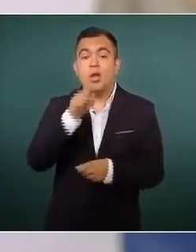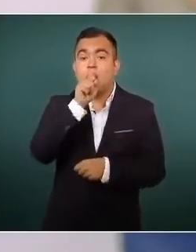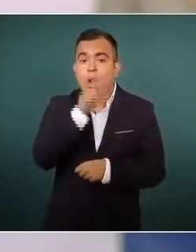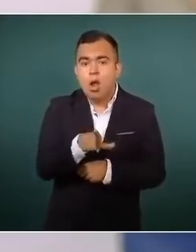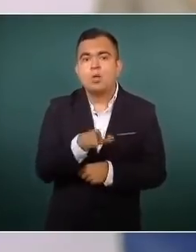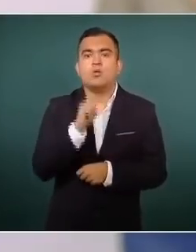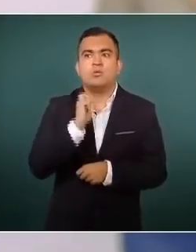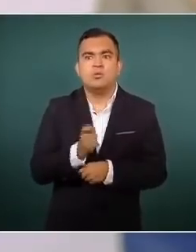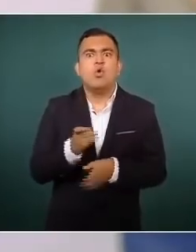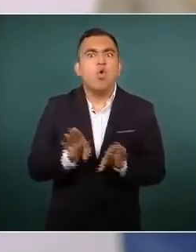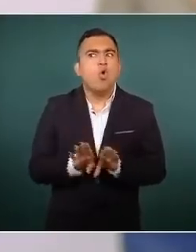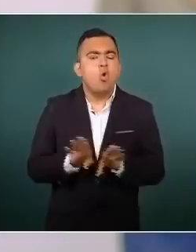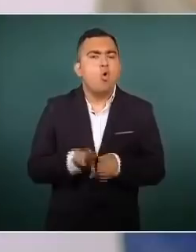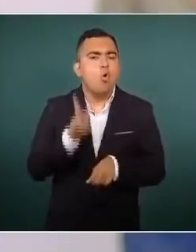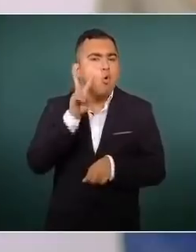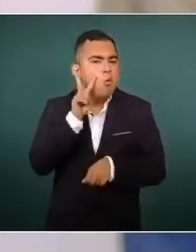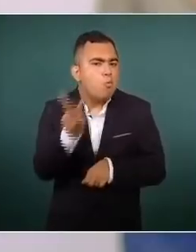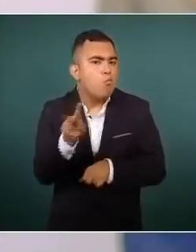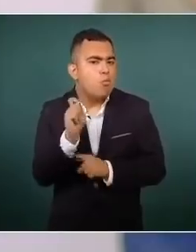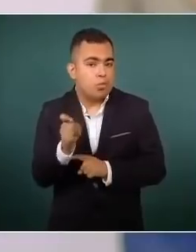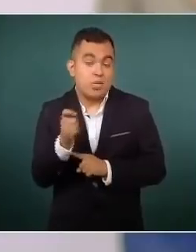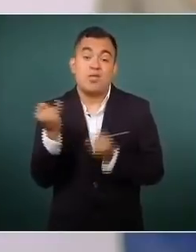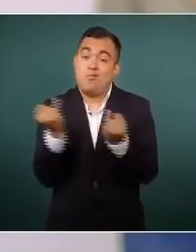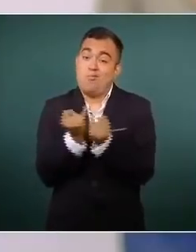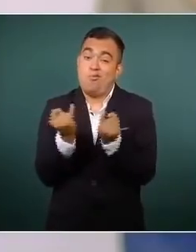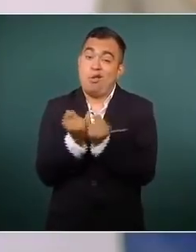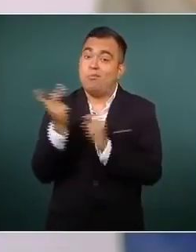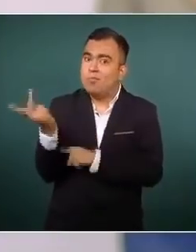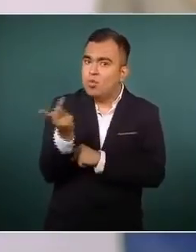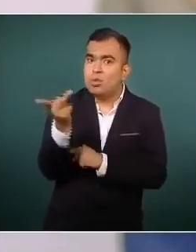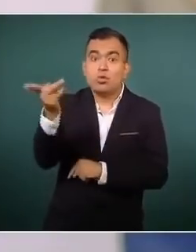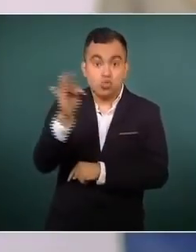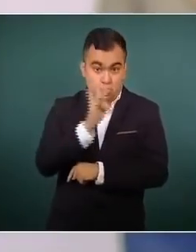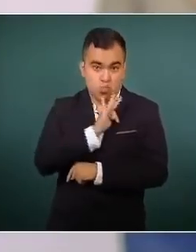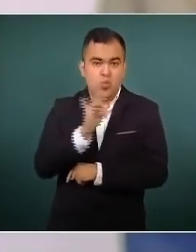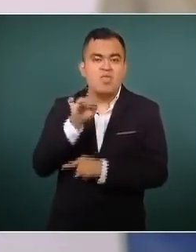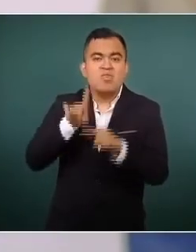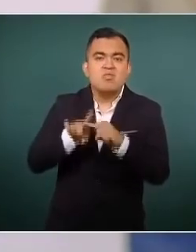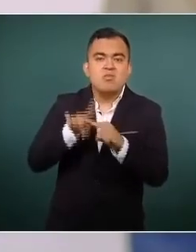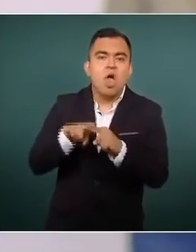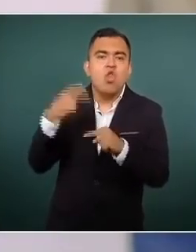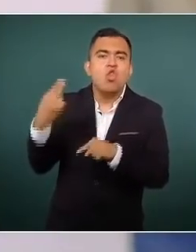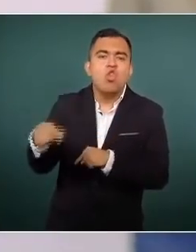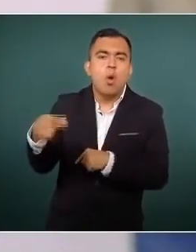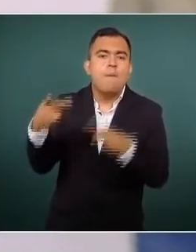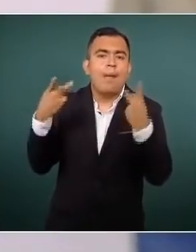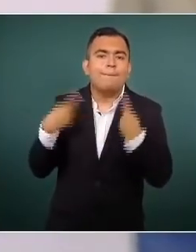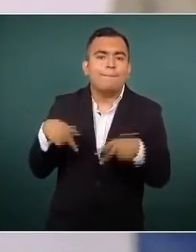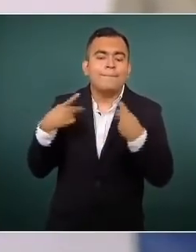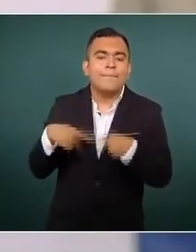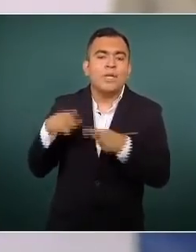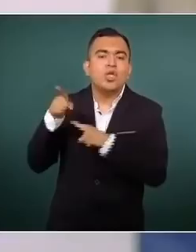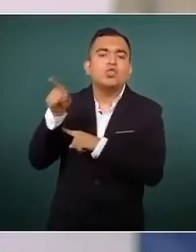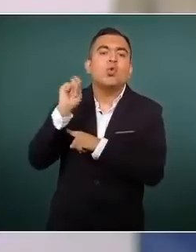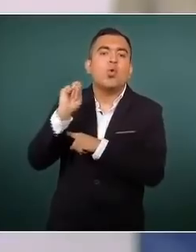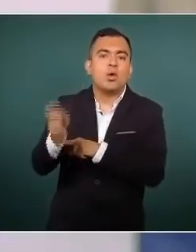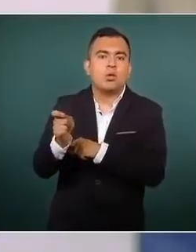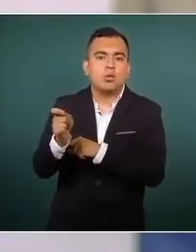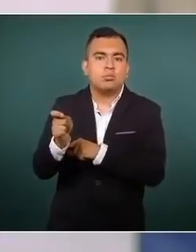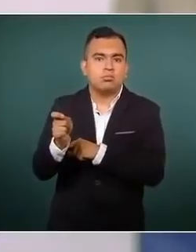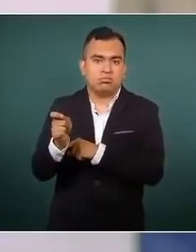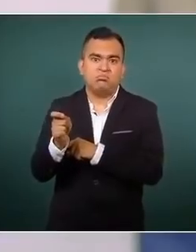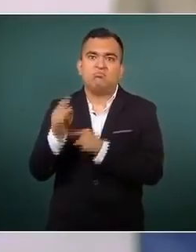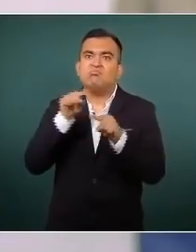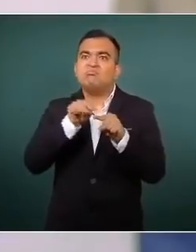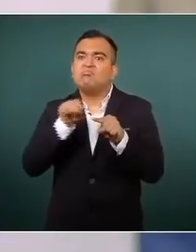esta situación y preguntarle, ¿nos podría compartir el nombre de las personas que acusan de apostar por la violencia